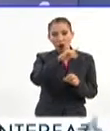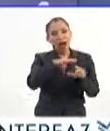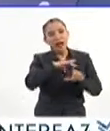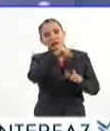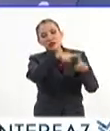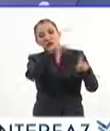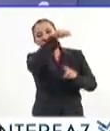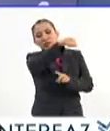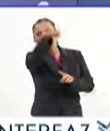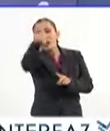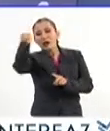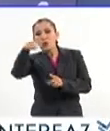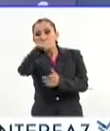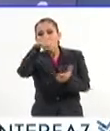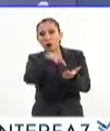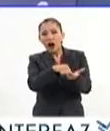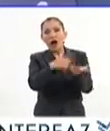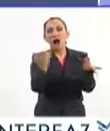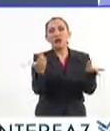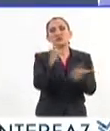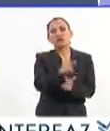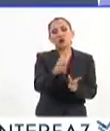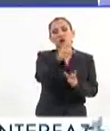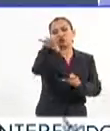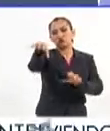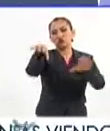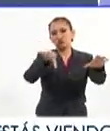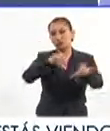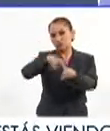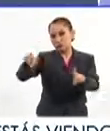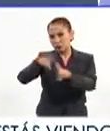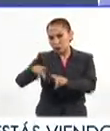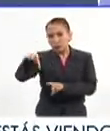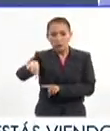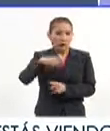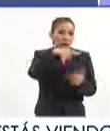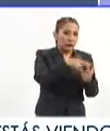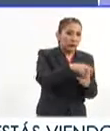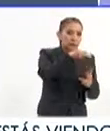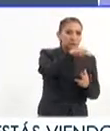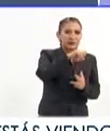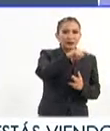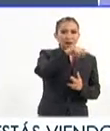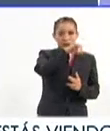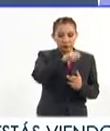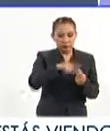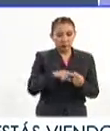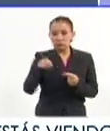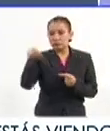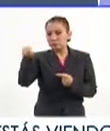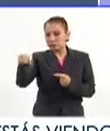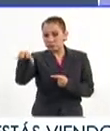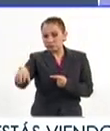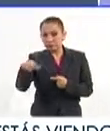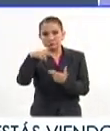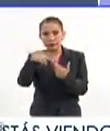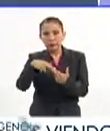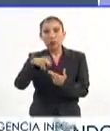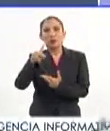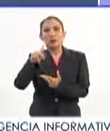encontrar en distintas fuentes de otros pueblos, ya sea en la región de la Mixteca, en la